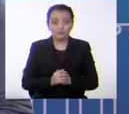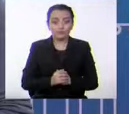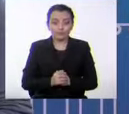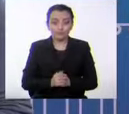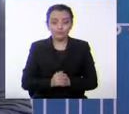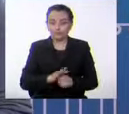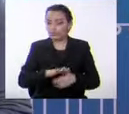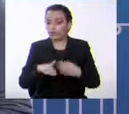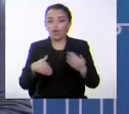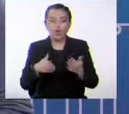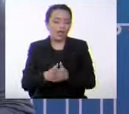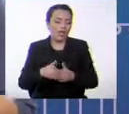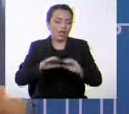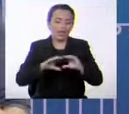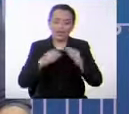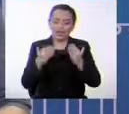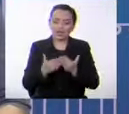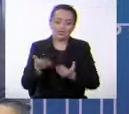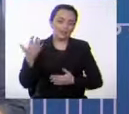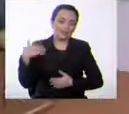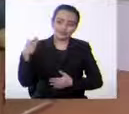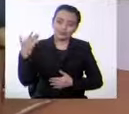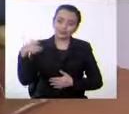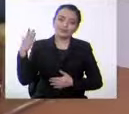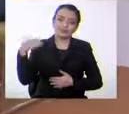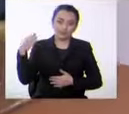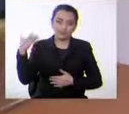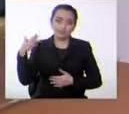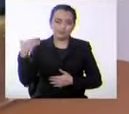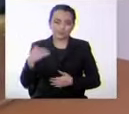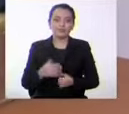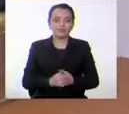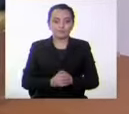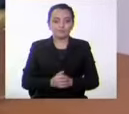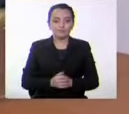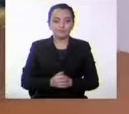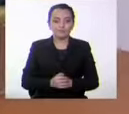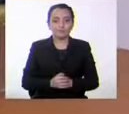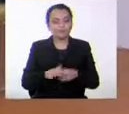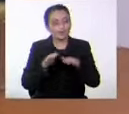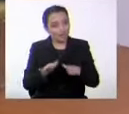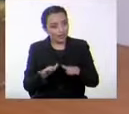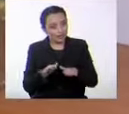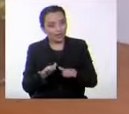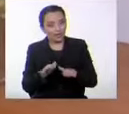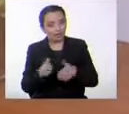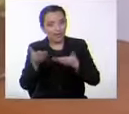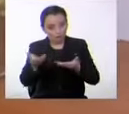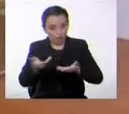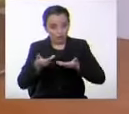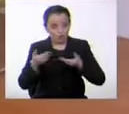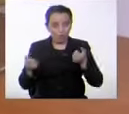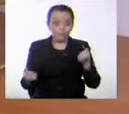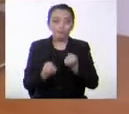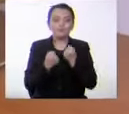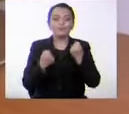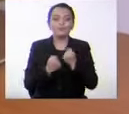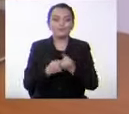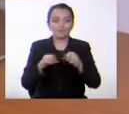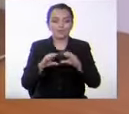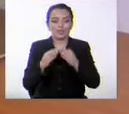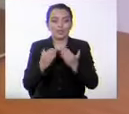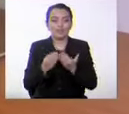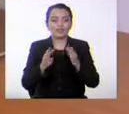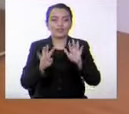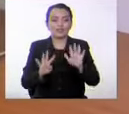este transcurso de temporada que hemos tenido de teleclases. Gracias, Alba Calderón, por esa ayuda y este apoyo a la clase de 9º grado.